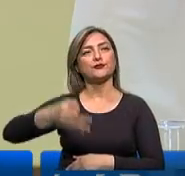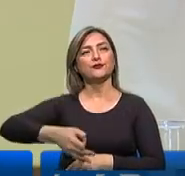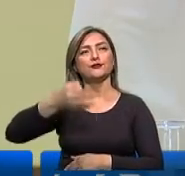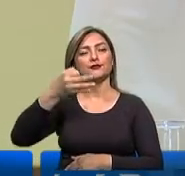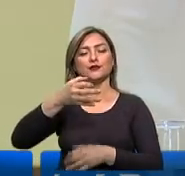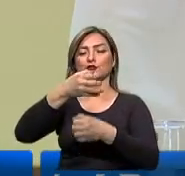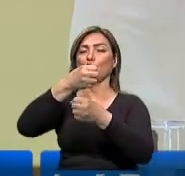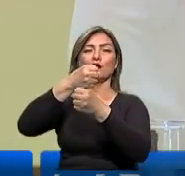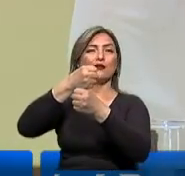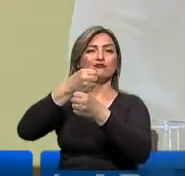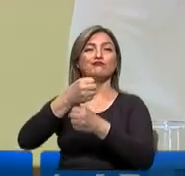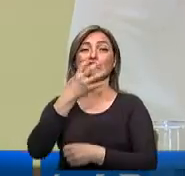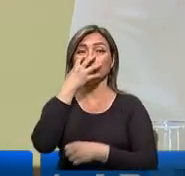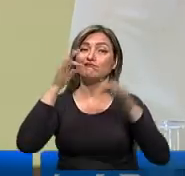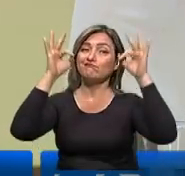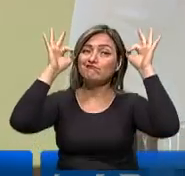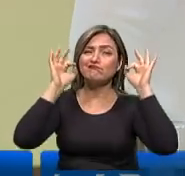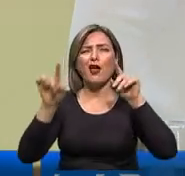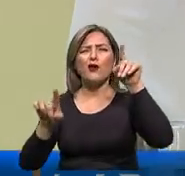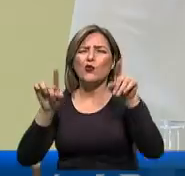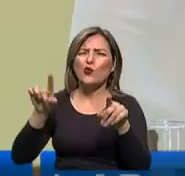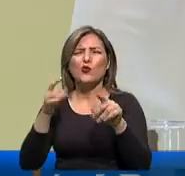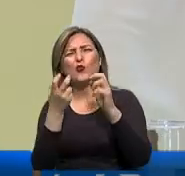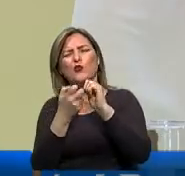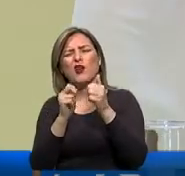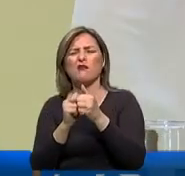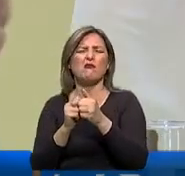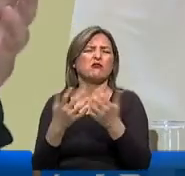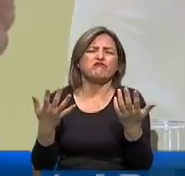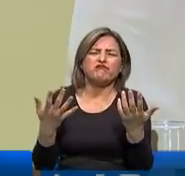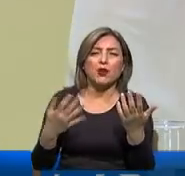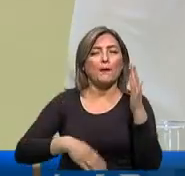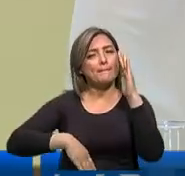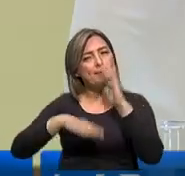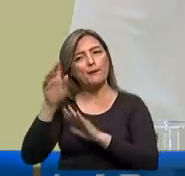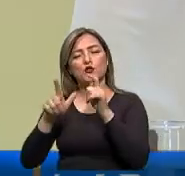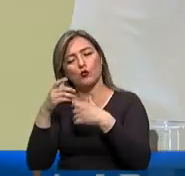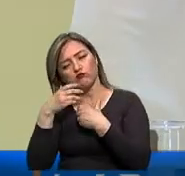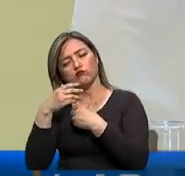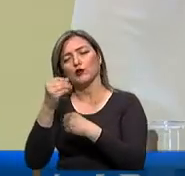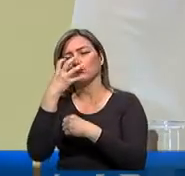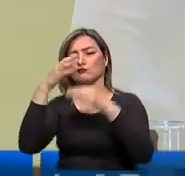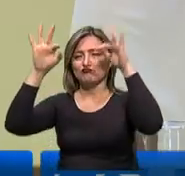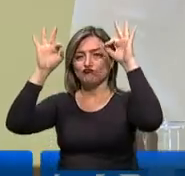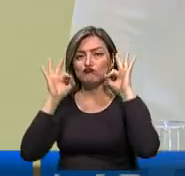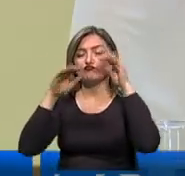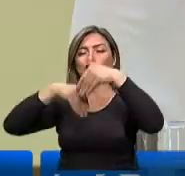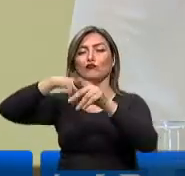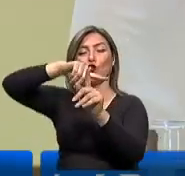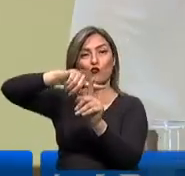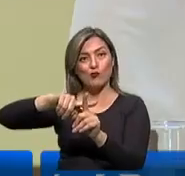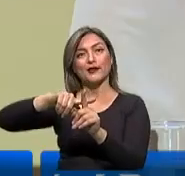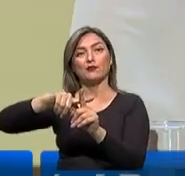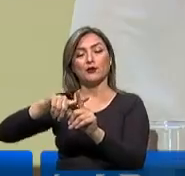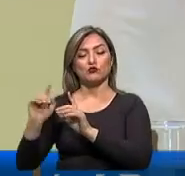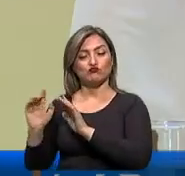las medidas de bioseguridad. Existen cosas todavía que ajustar, pero en el mayor porcentaje, las visitas a los cementerios de